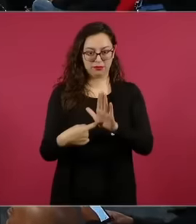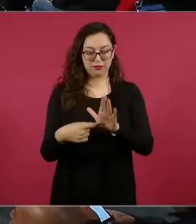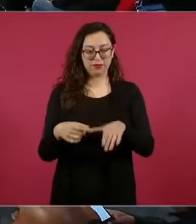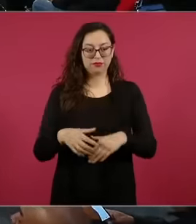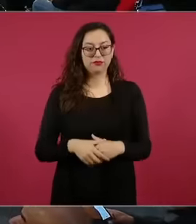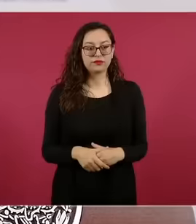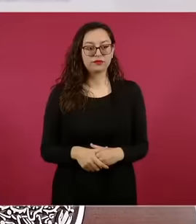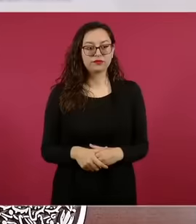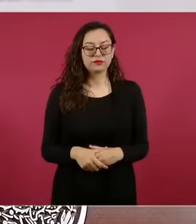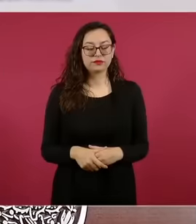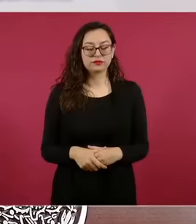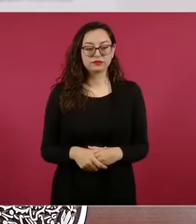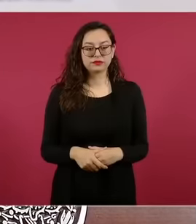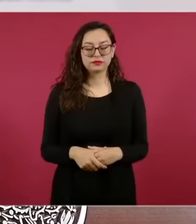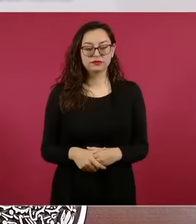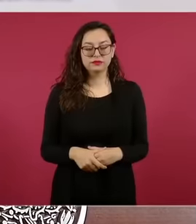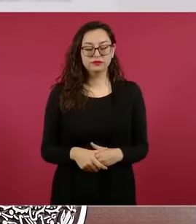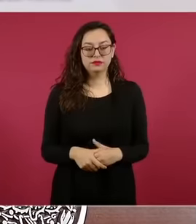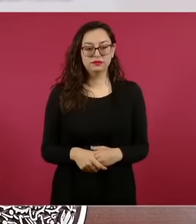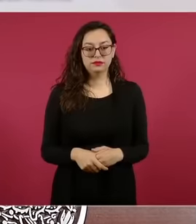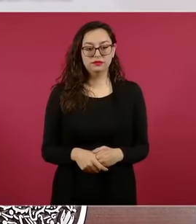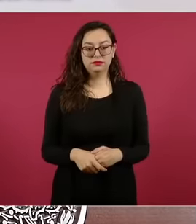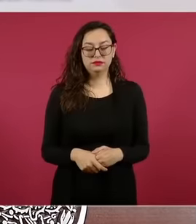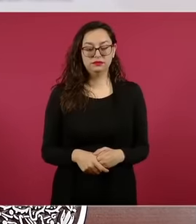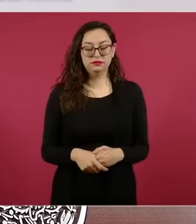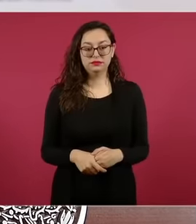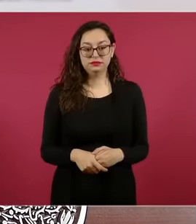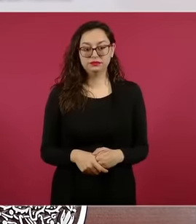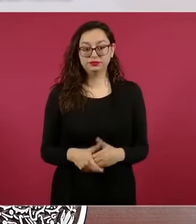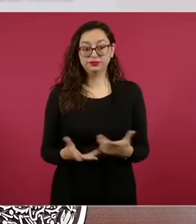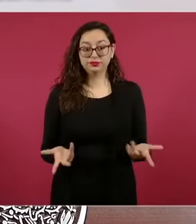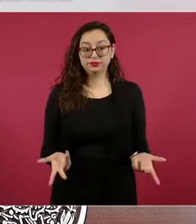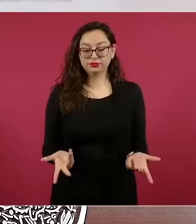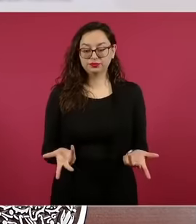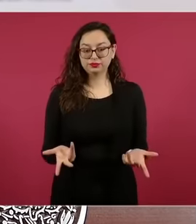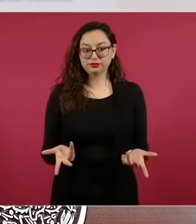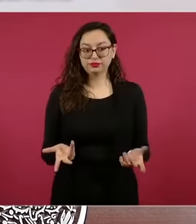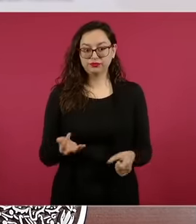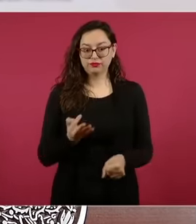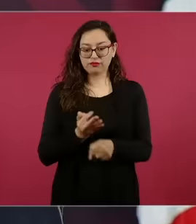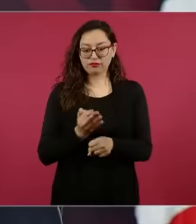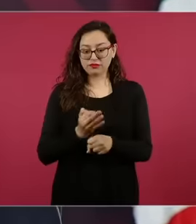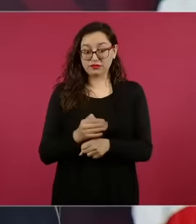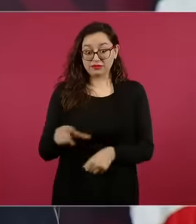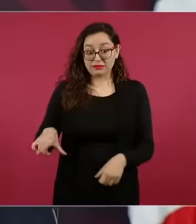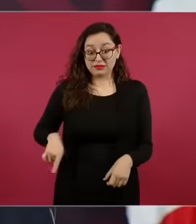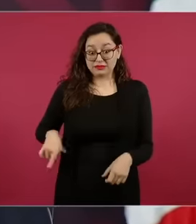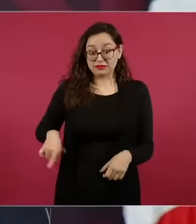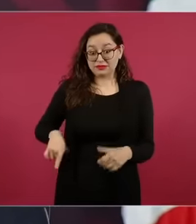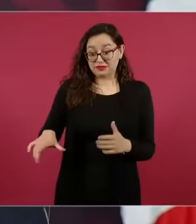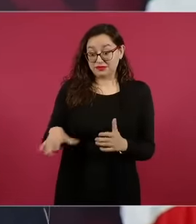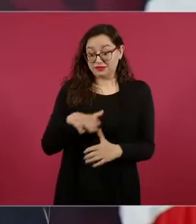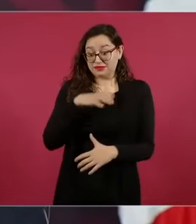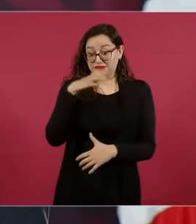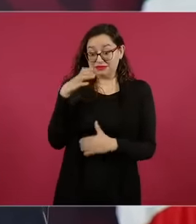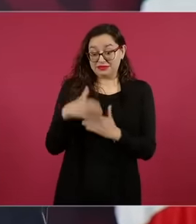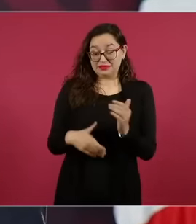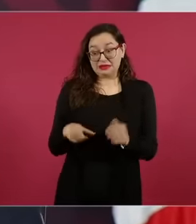Si están aprovechando de que está finalizando el